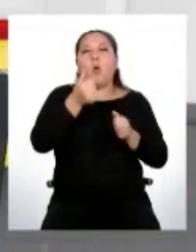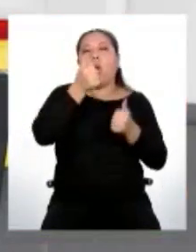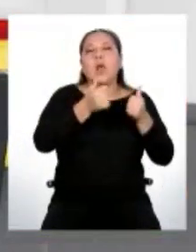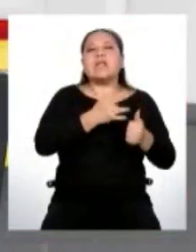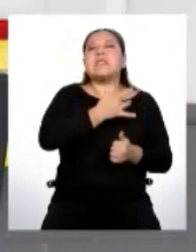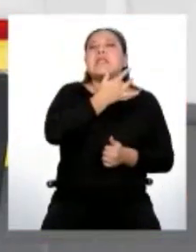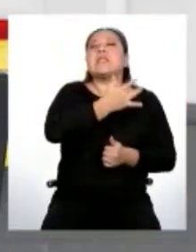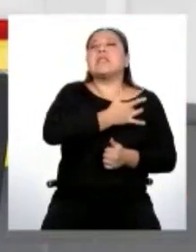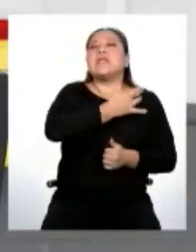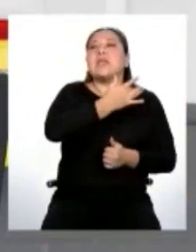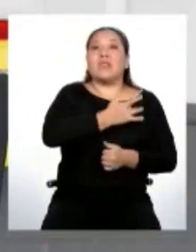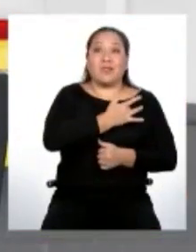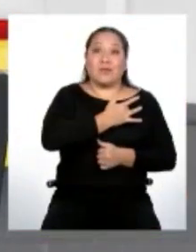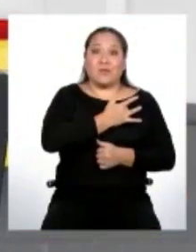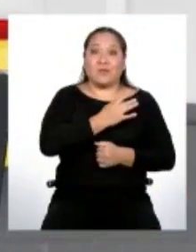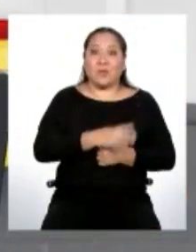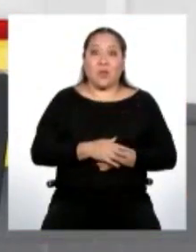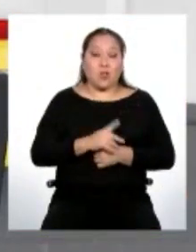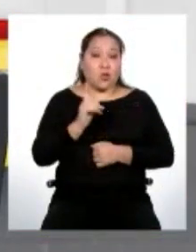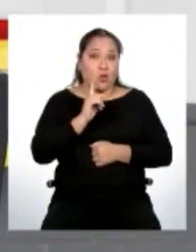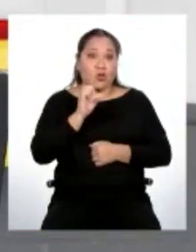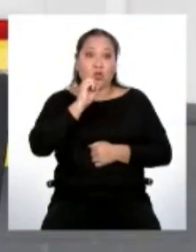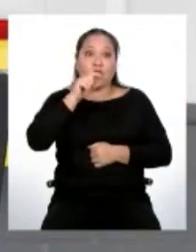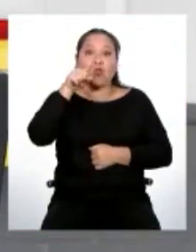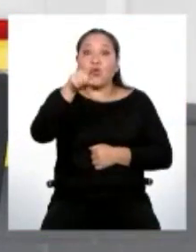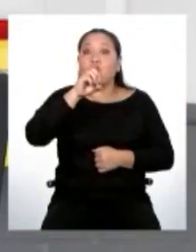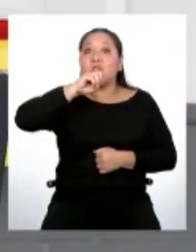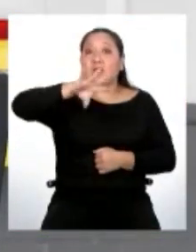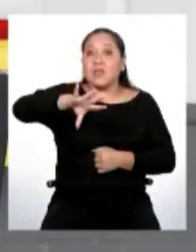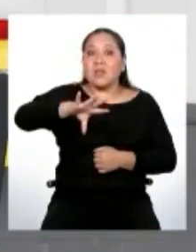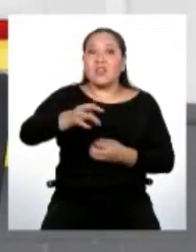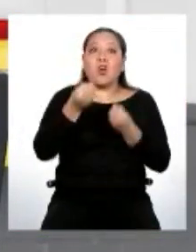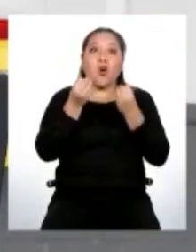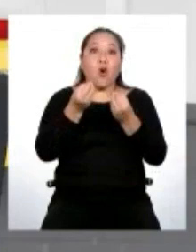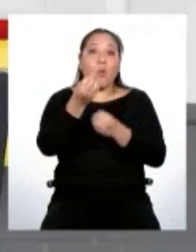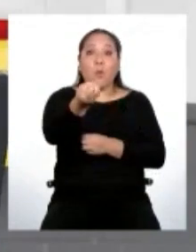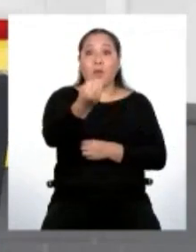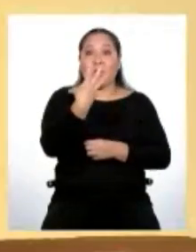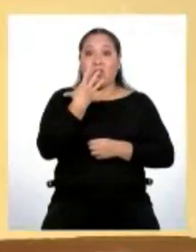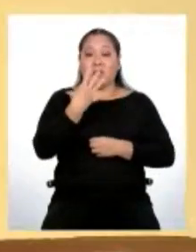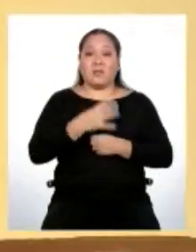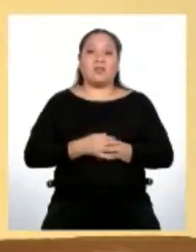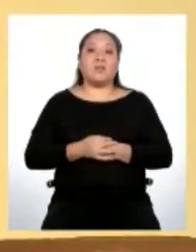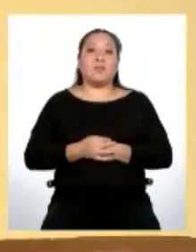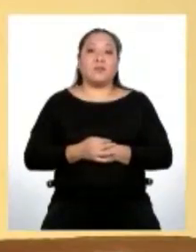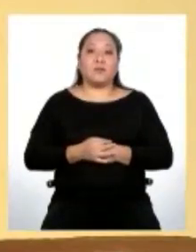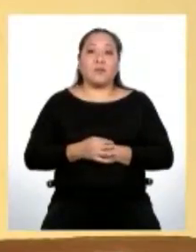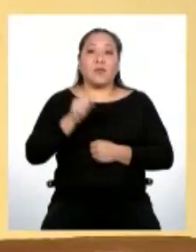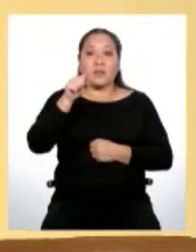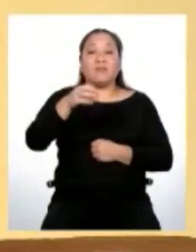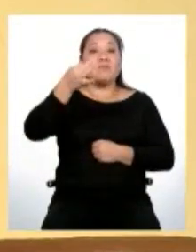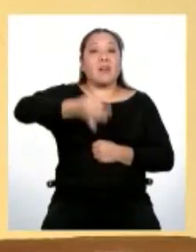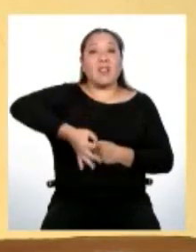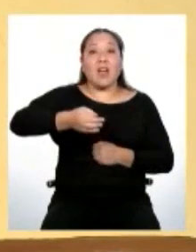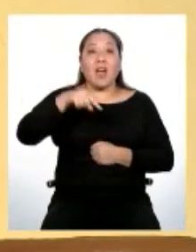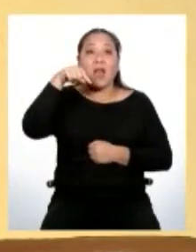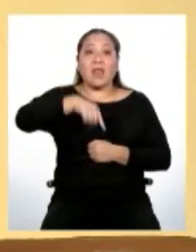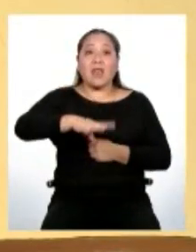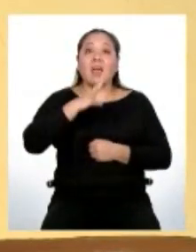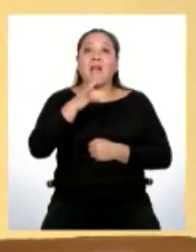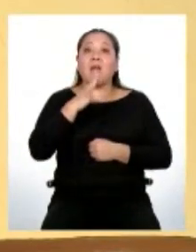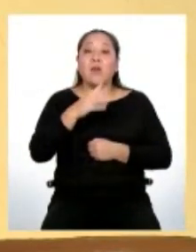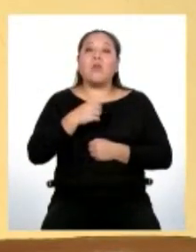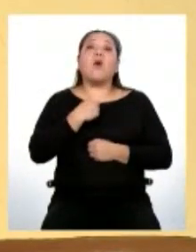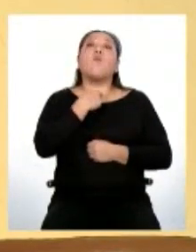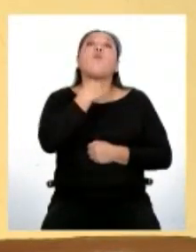lo de no solo es lo que me dices, sino cómo me lo dices. Así es, hablamos aquí del tono